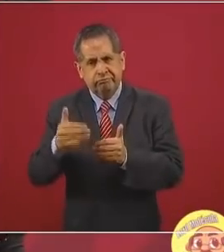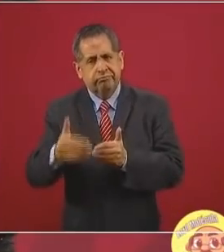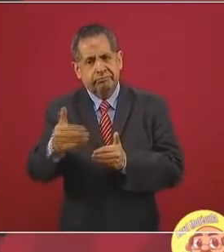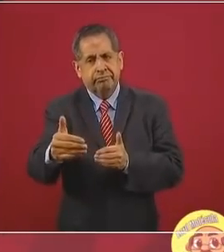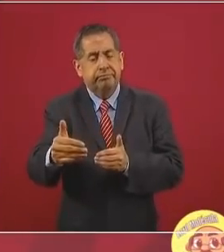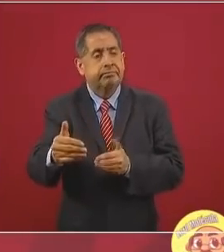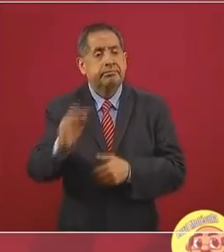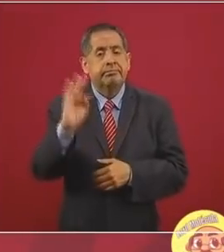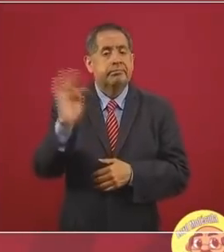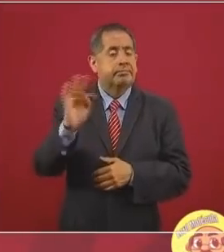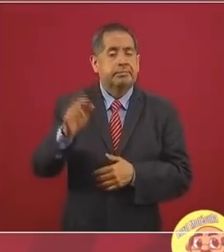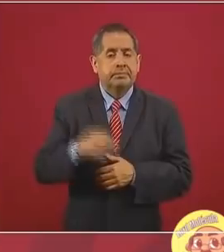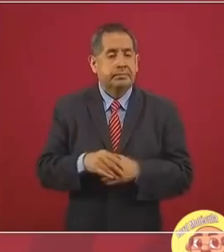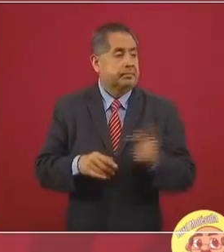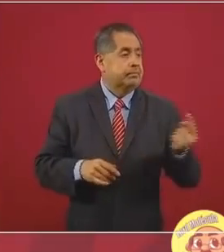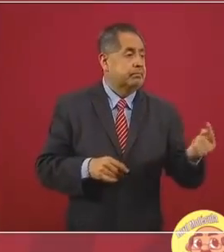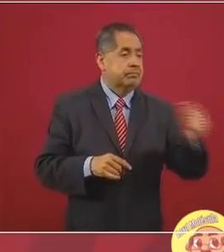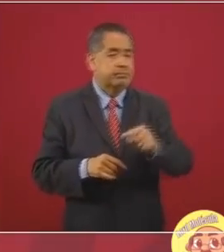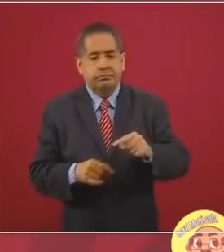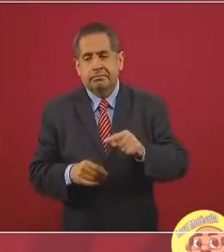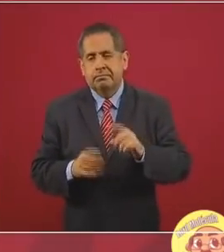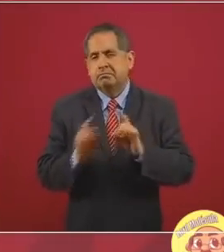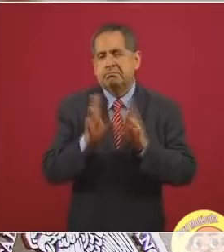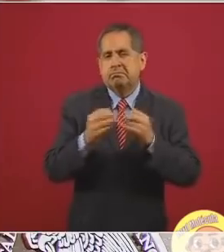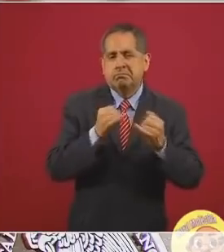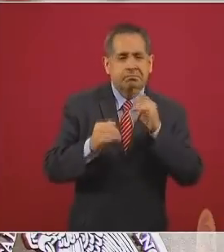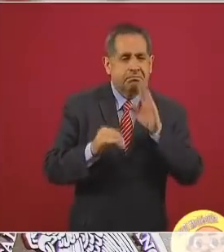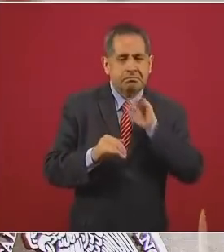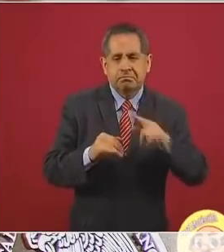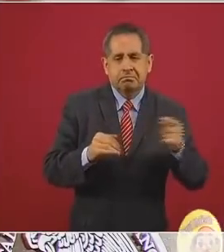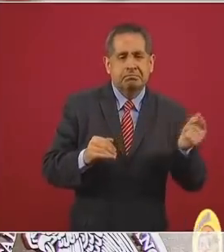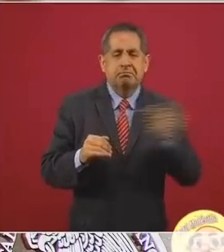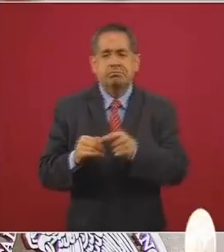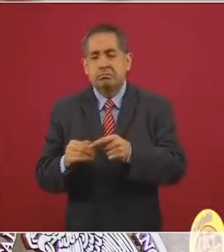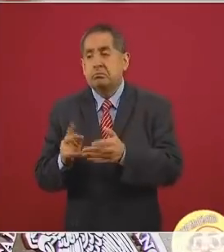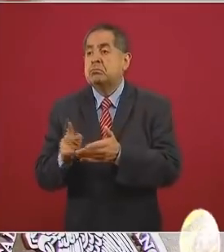la mala suerte, el infortunio de